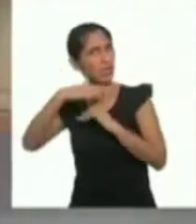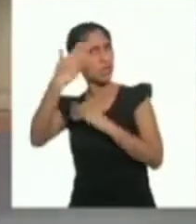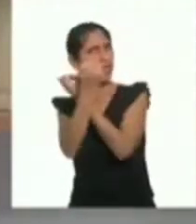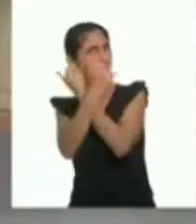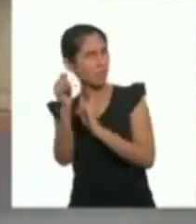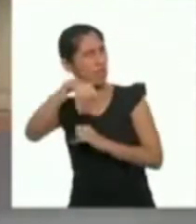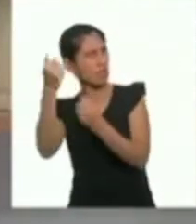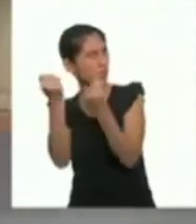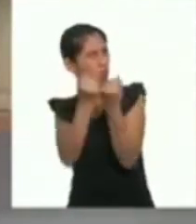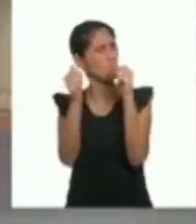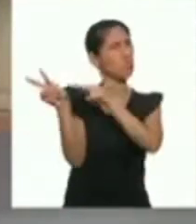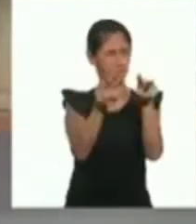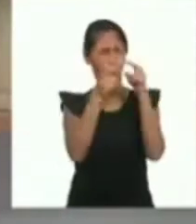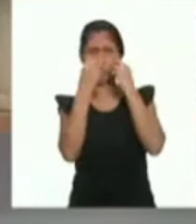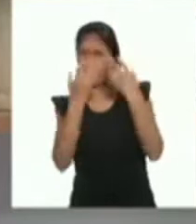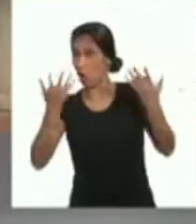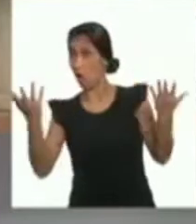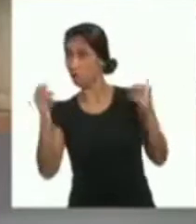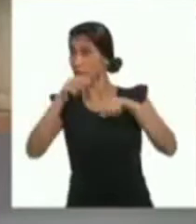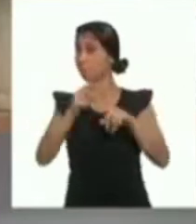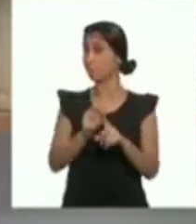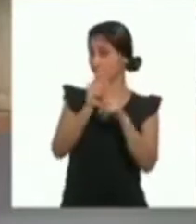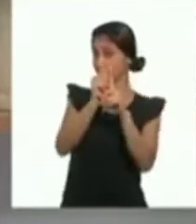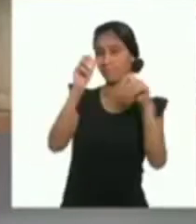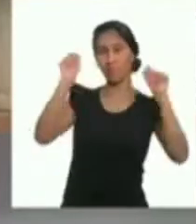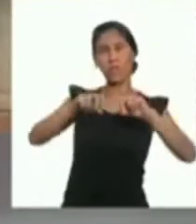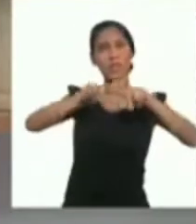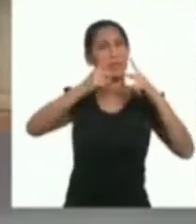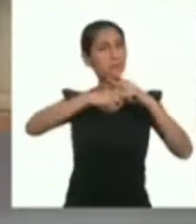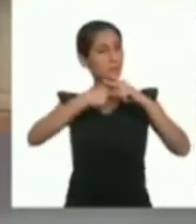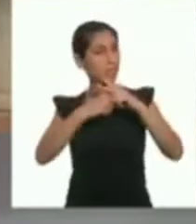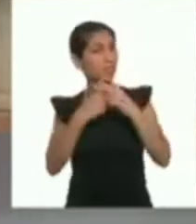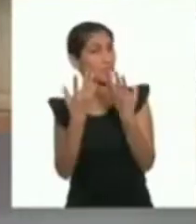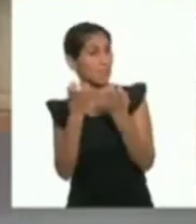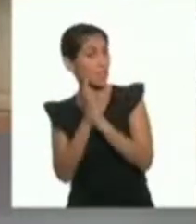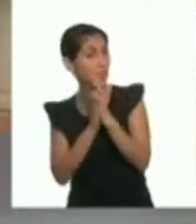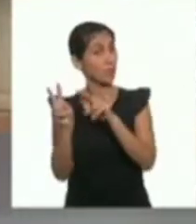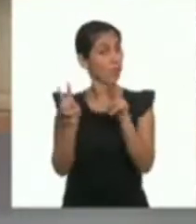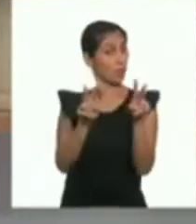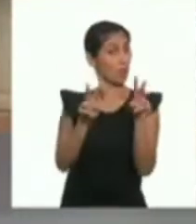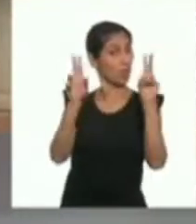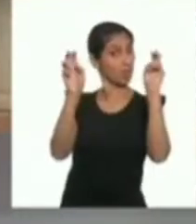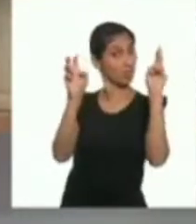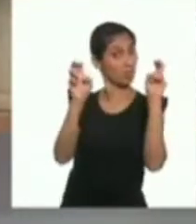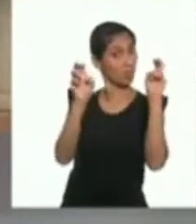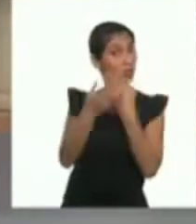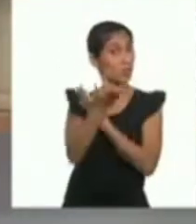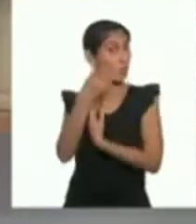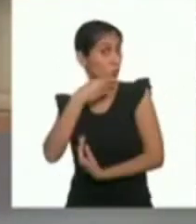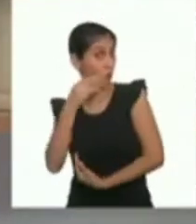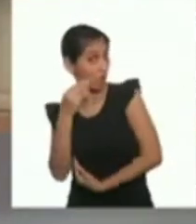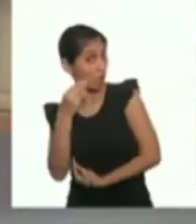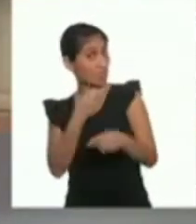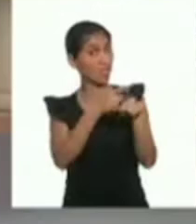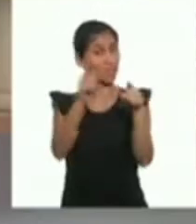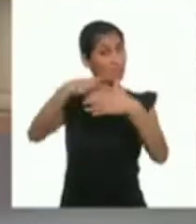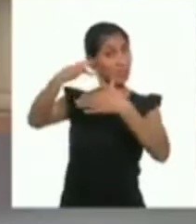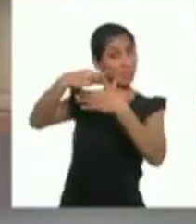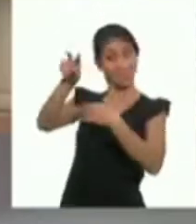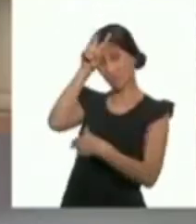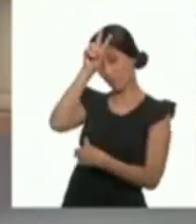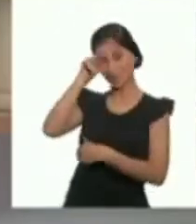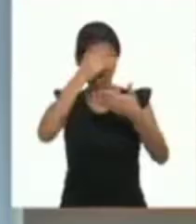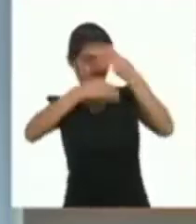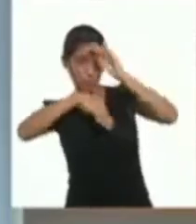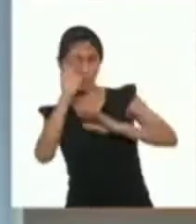de la independencia. Sí que es especial. Y para iniciar esta investigación, quisiera ver cómo ven este tema las y los estudiantes de diferentes